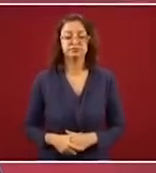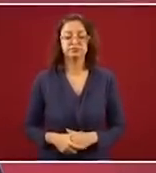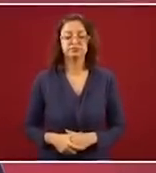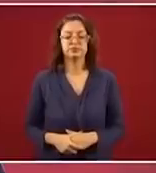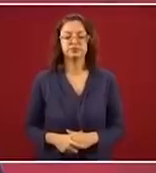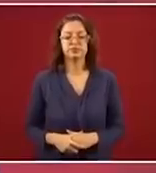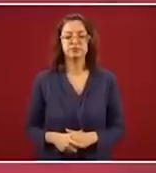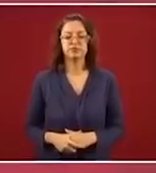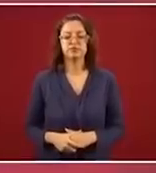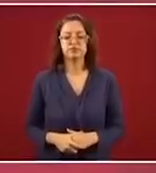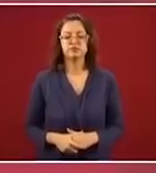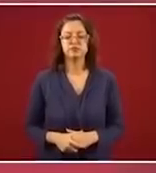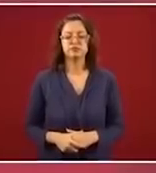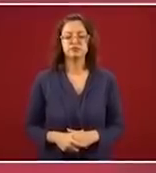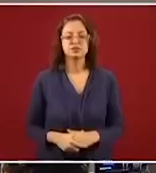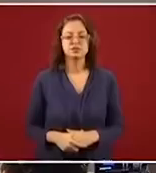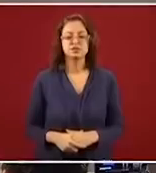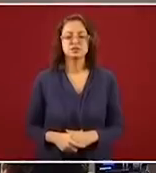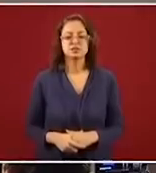porque hay hospitales